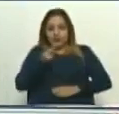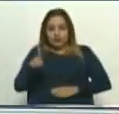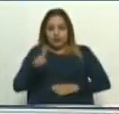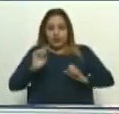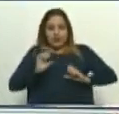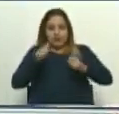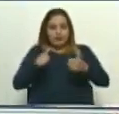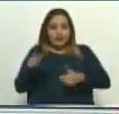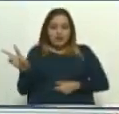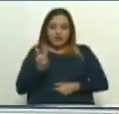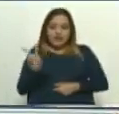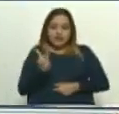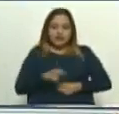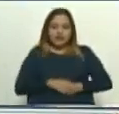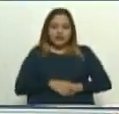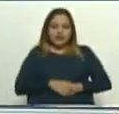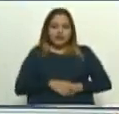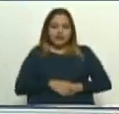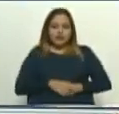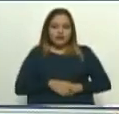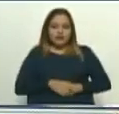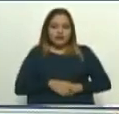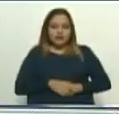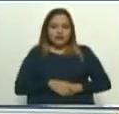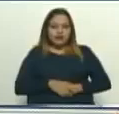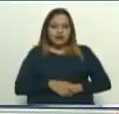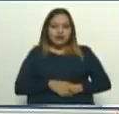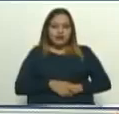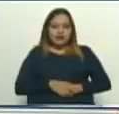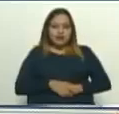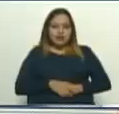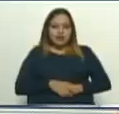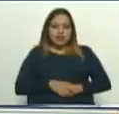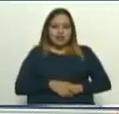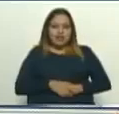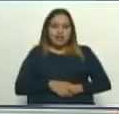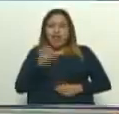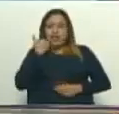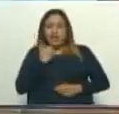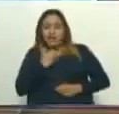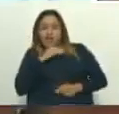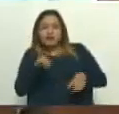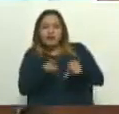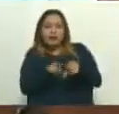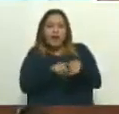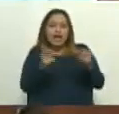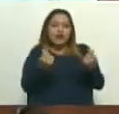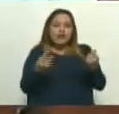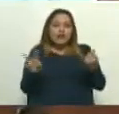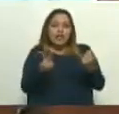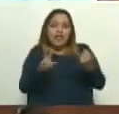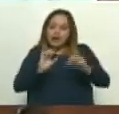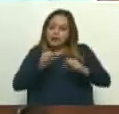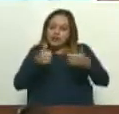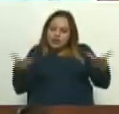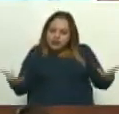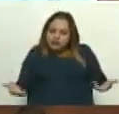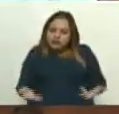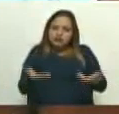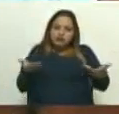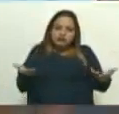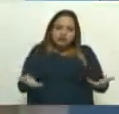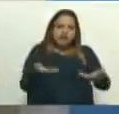Venezuela, el enfermo que estaba en terapia intensiva, la economía venezolana comienza a levantar.